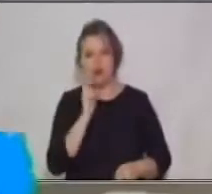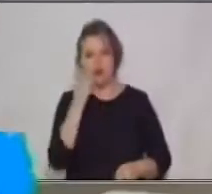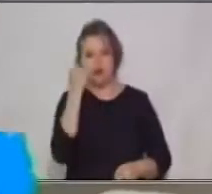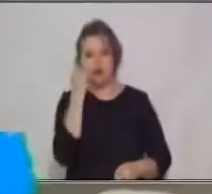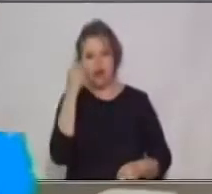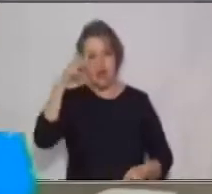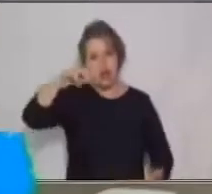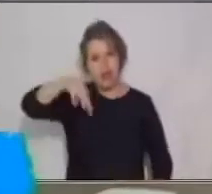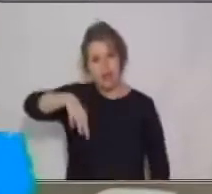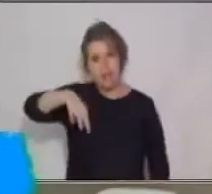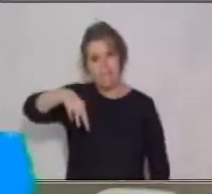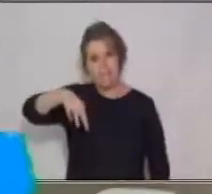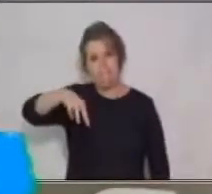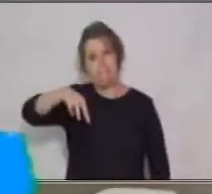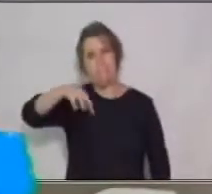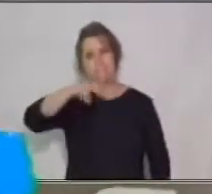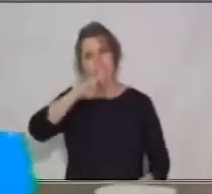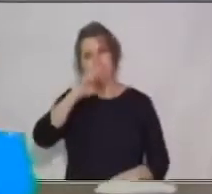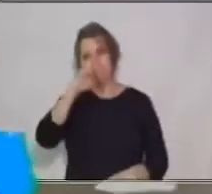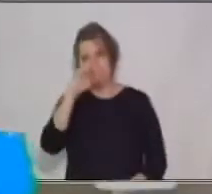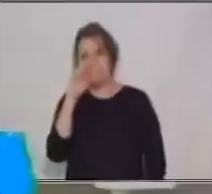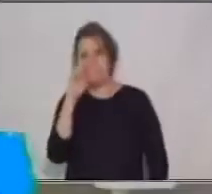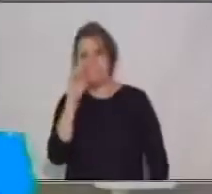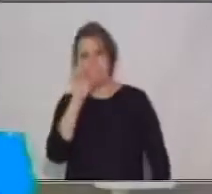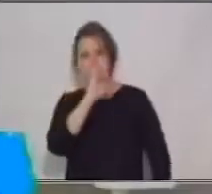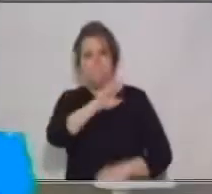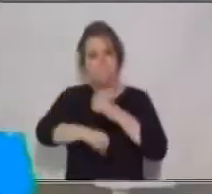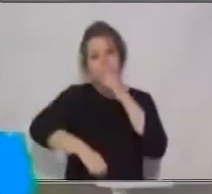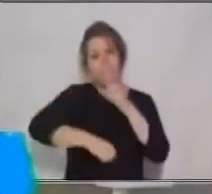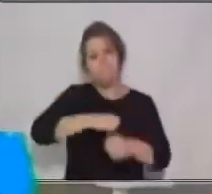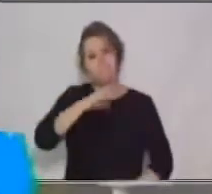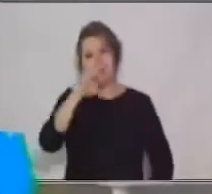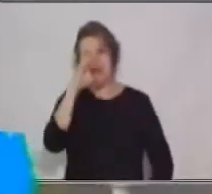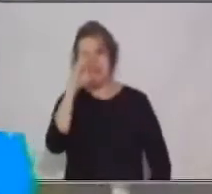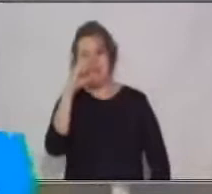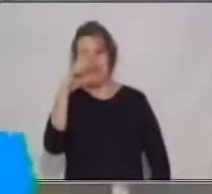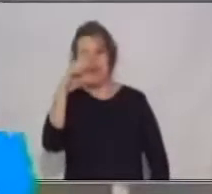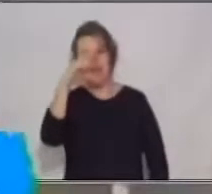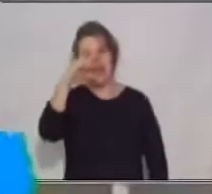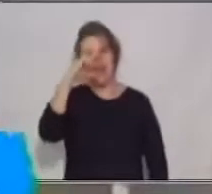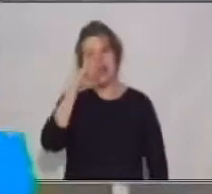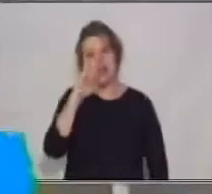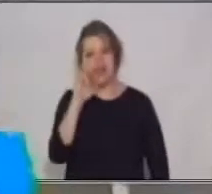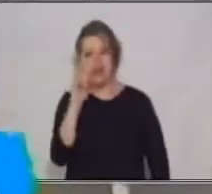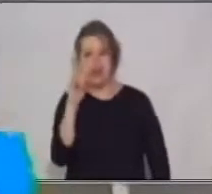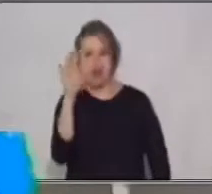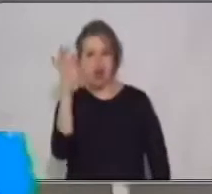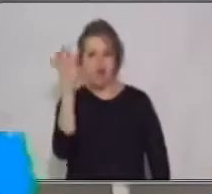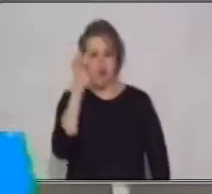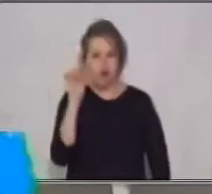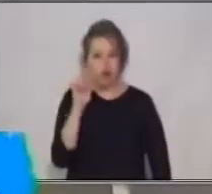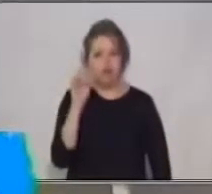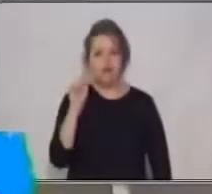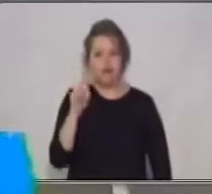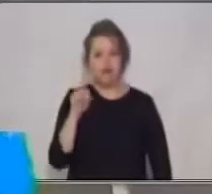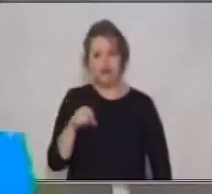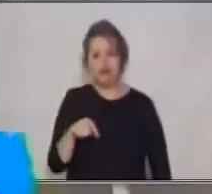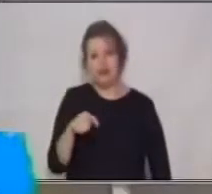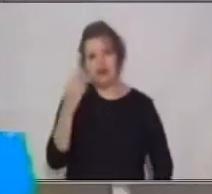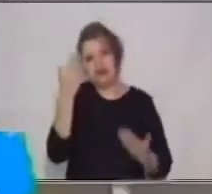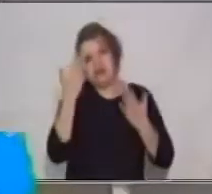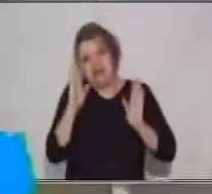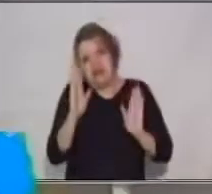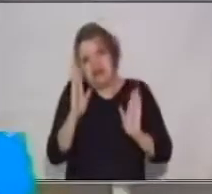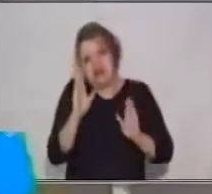imperfectivos, que en estos verbos imperfectivos no se sabe si la acción está pasando, ya pasó o